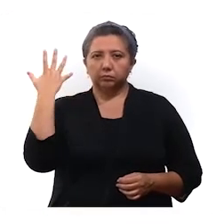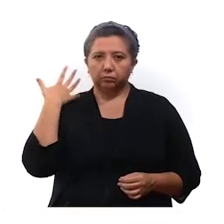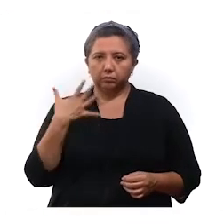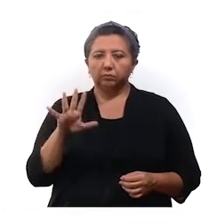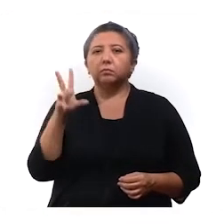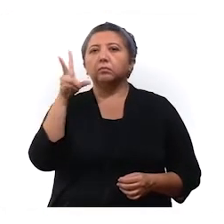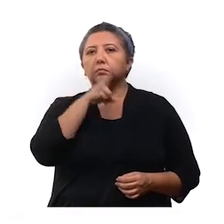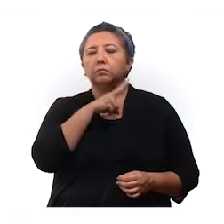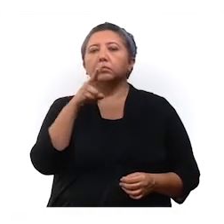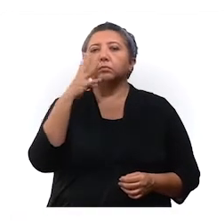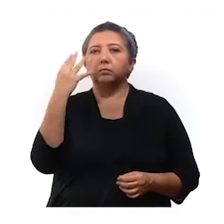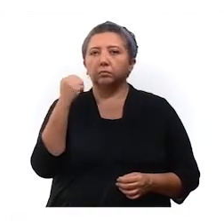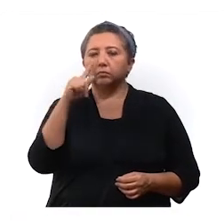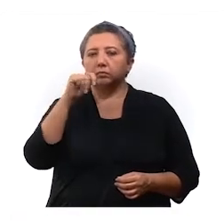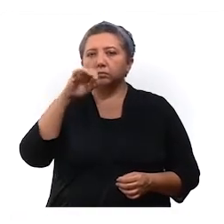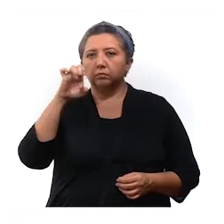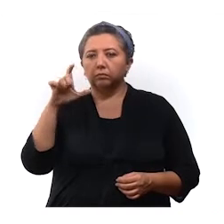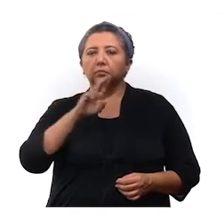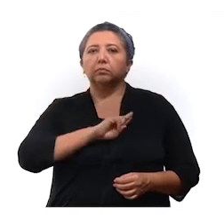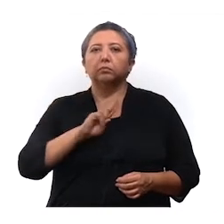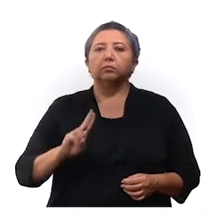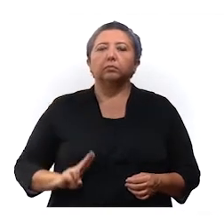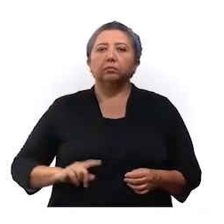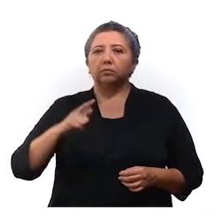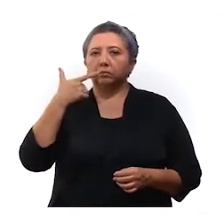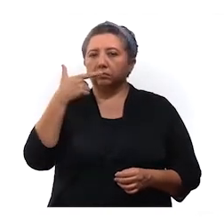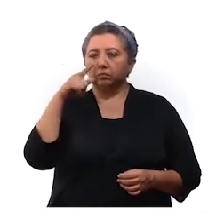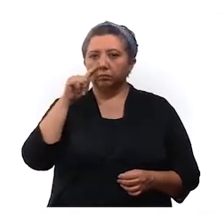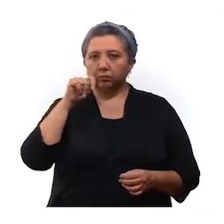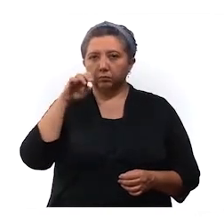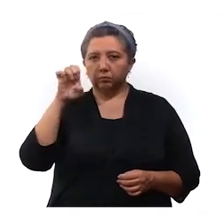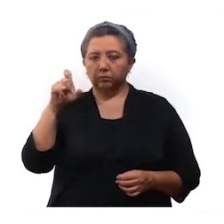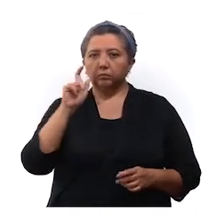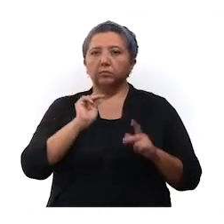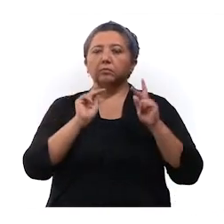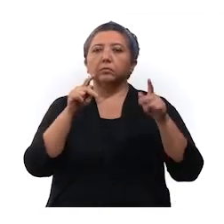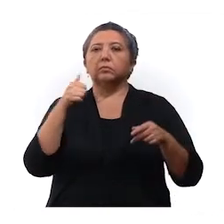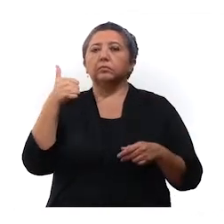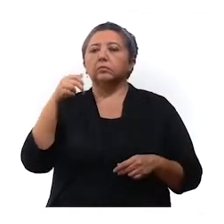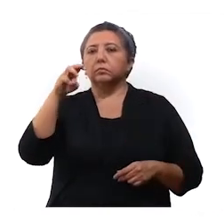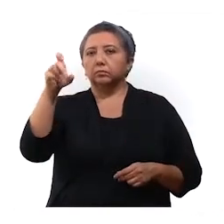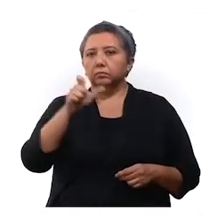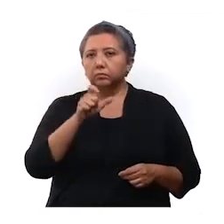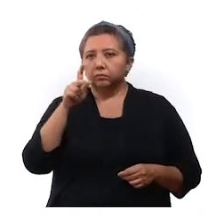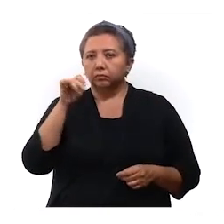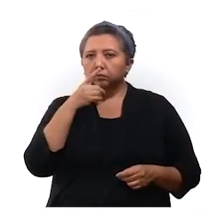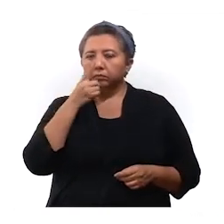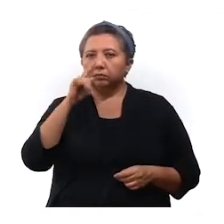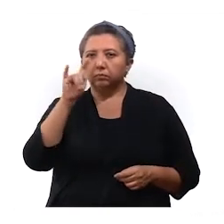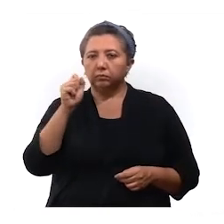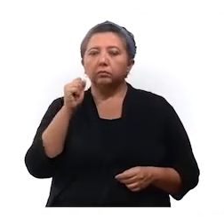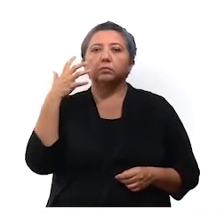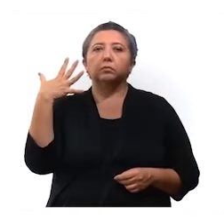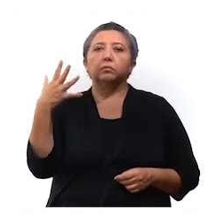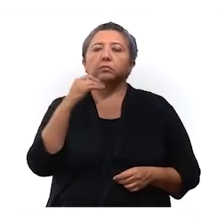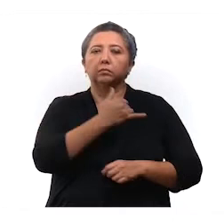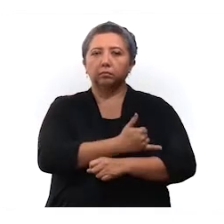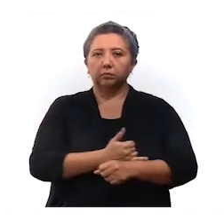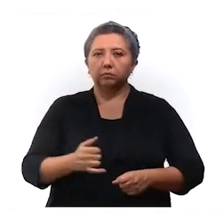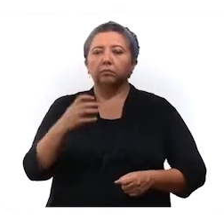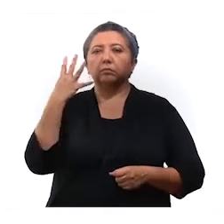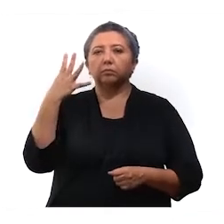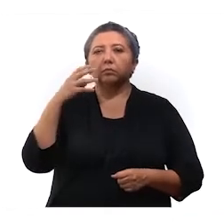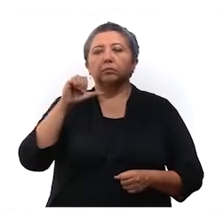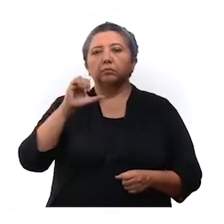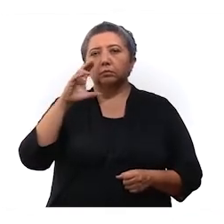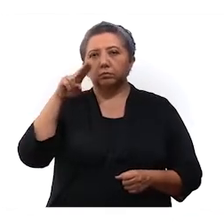en Valladolid, 9 en Ticul y en Humán, 7 en Motul y Progreso, 6 en Maxcanú y Tizimín, 5 en Izamal, 4 en